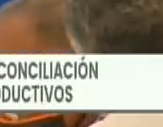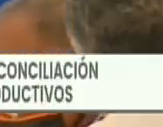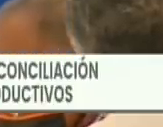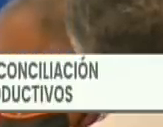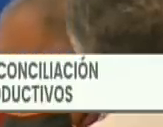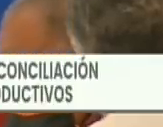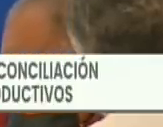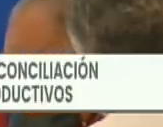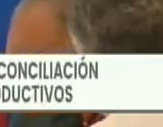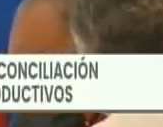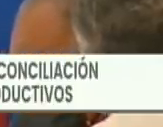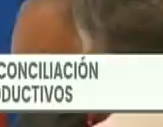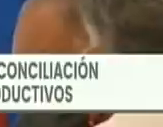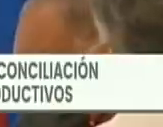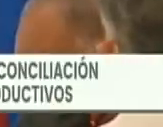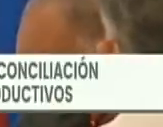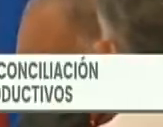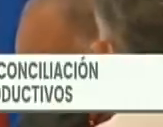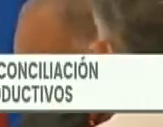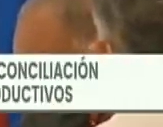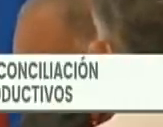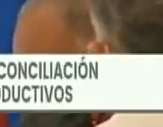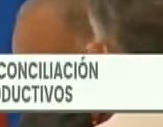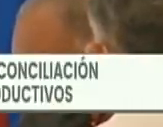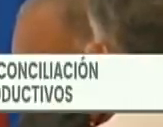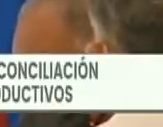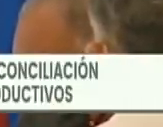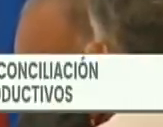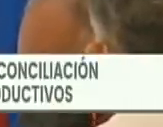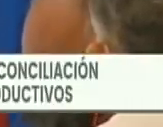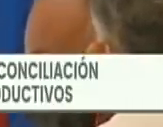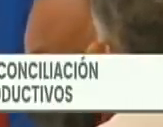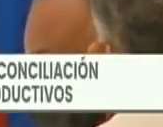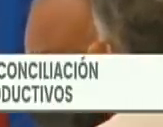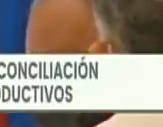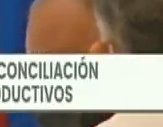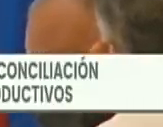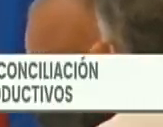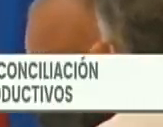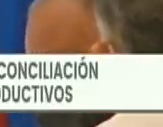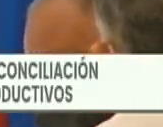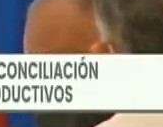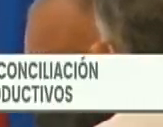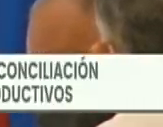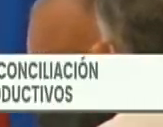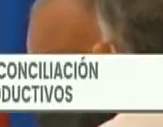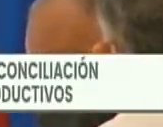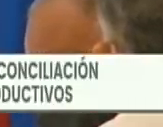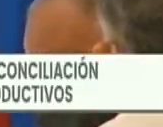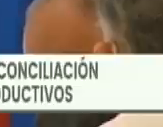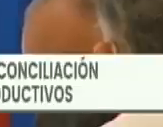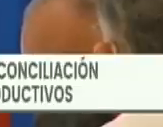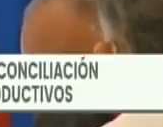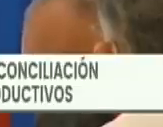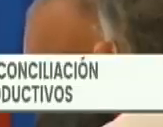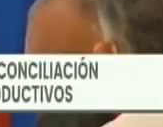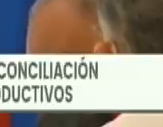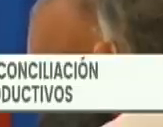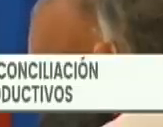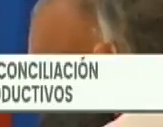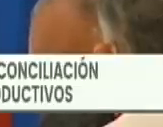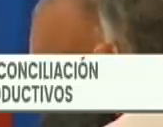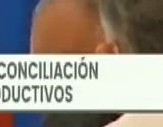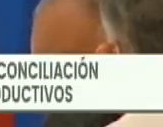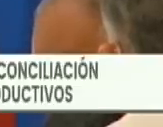de las diferencias ideológicas repito la universidad trabaja en un propósito común la propia institución